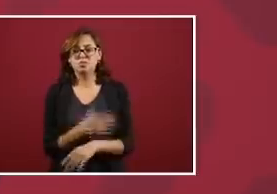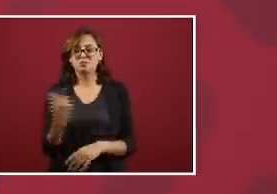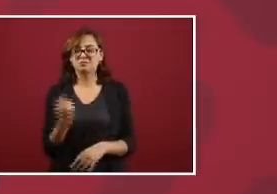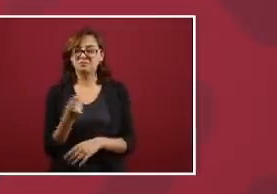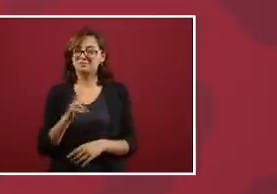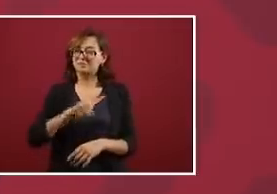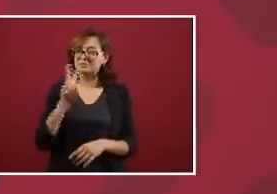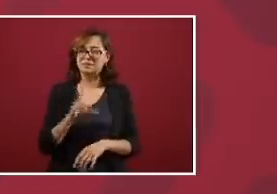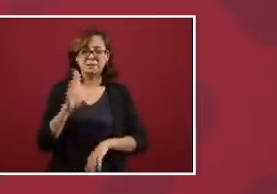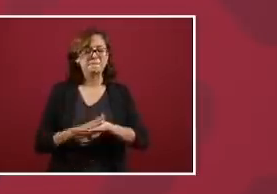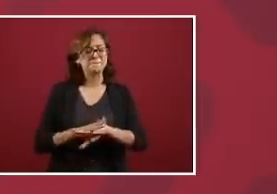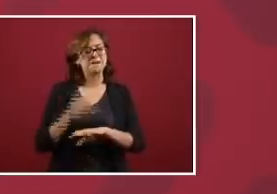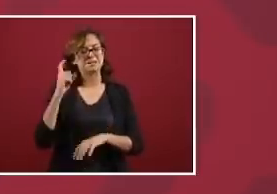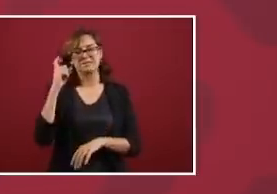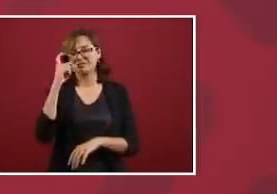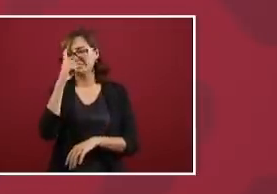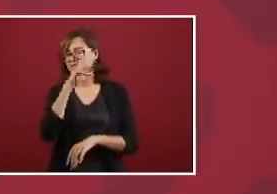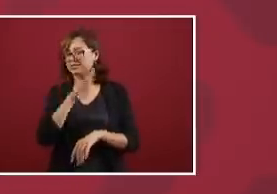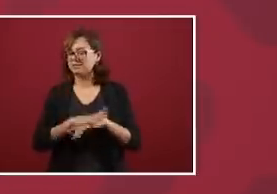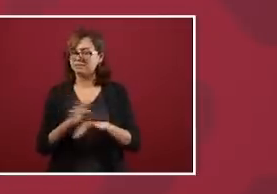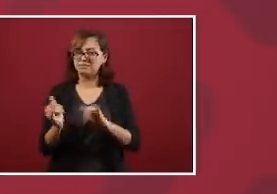difícil, lo más complicado,